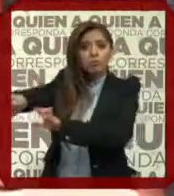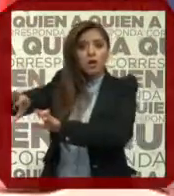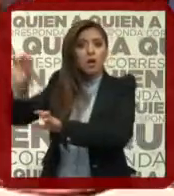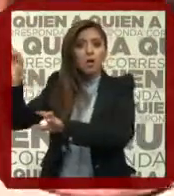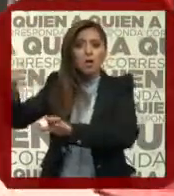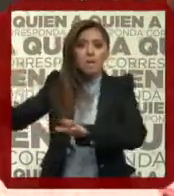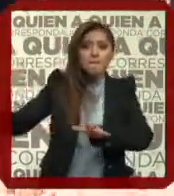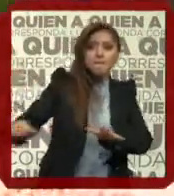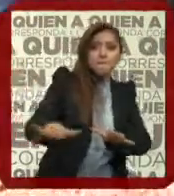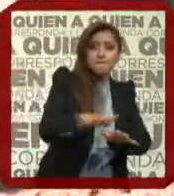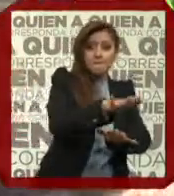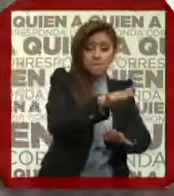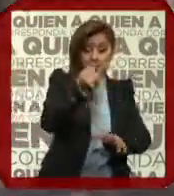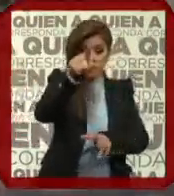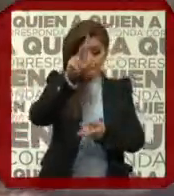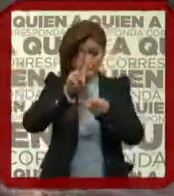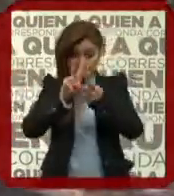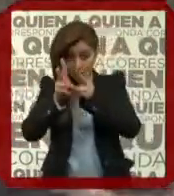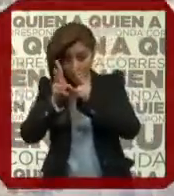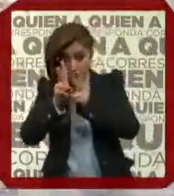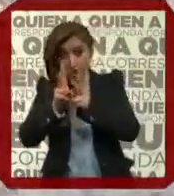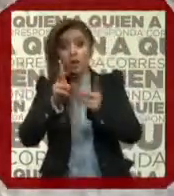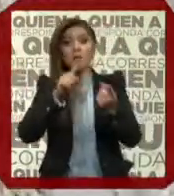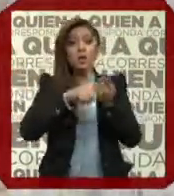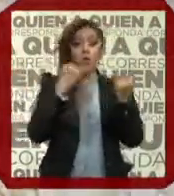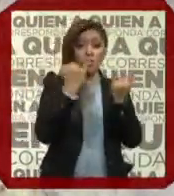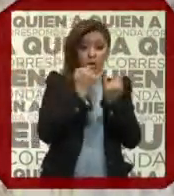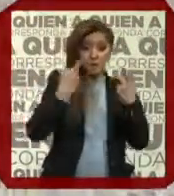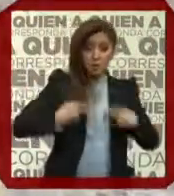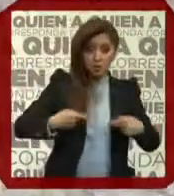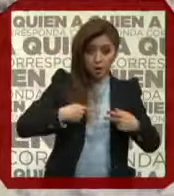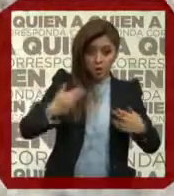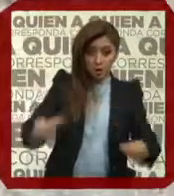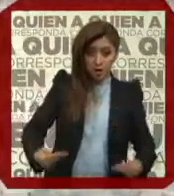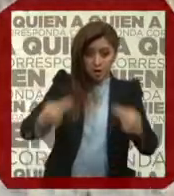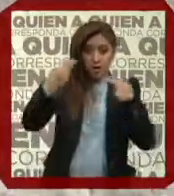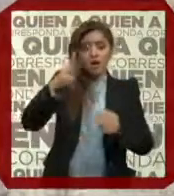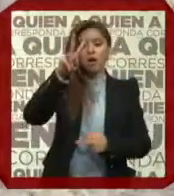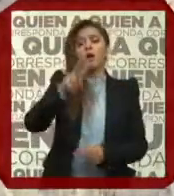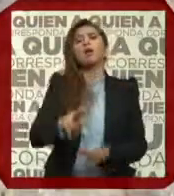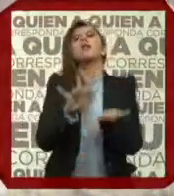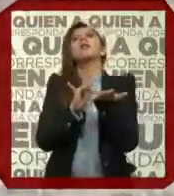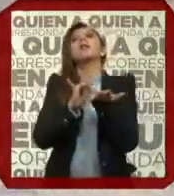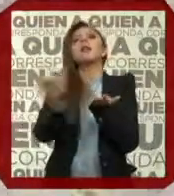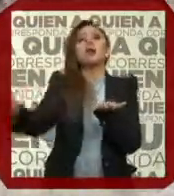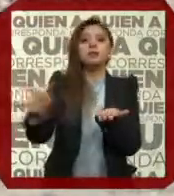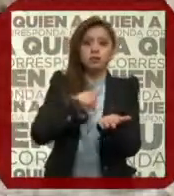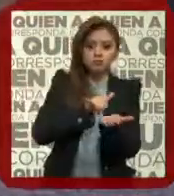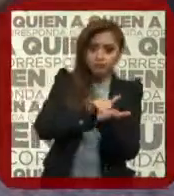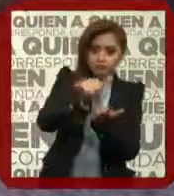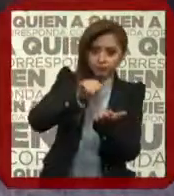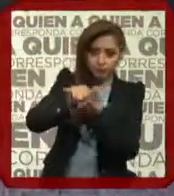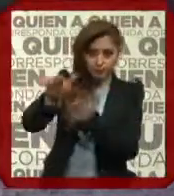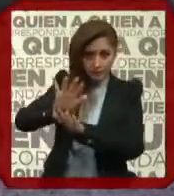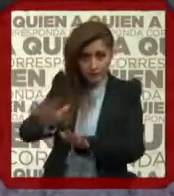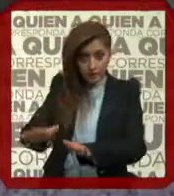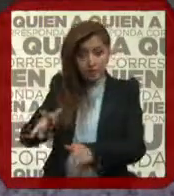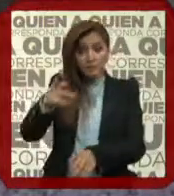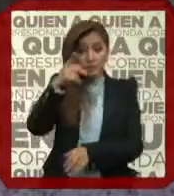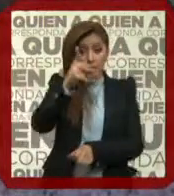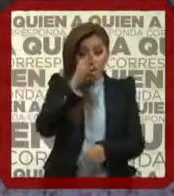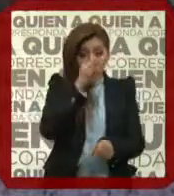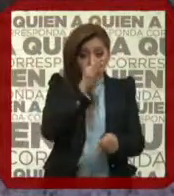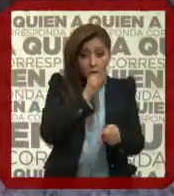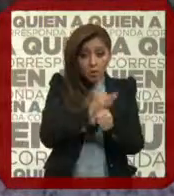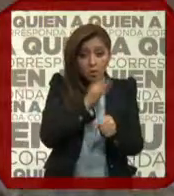Vecinos y principalmente comerciantes agradecen que por fin vayan a pavimentar la arteria. Sin embargo, esta labor se está viendo